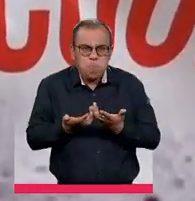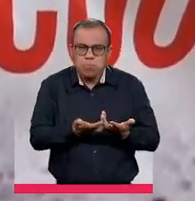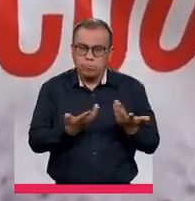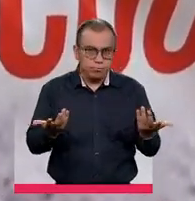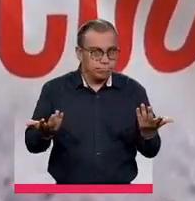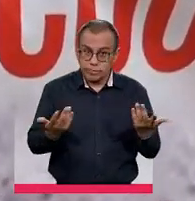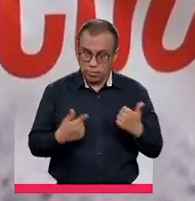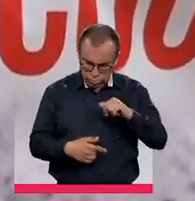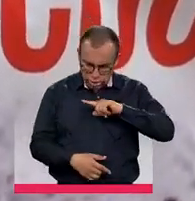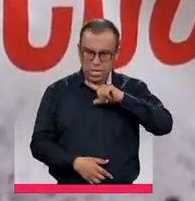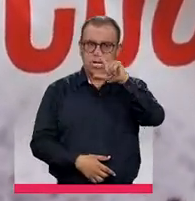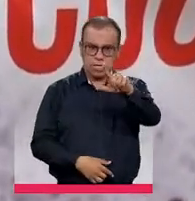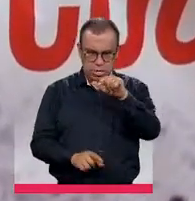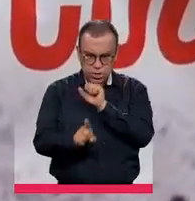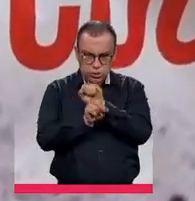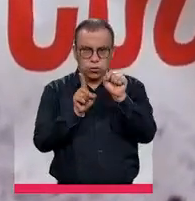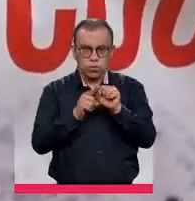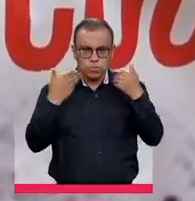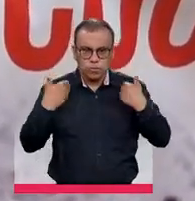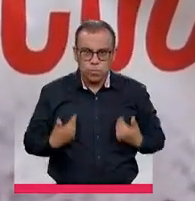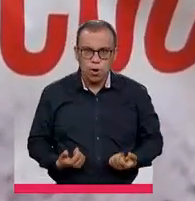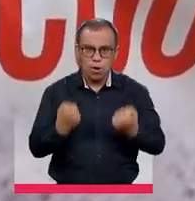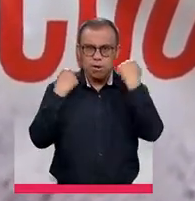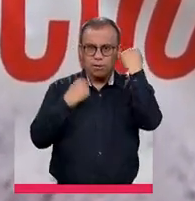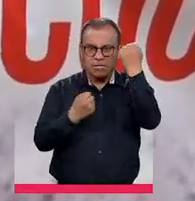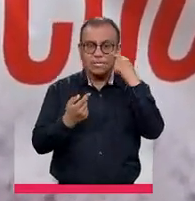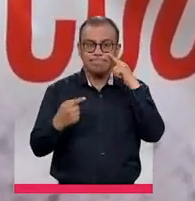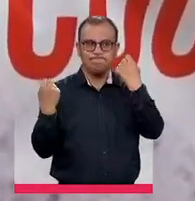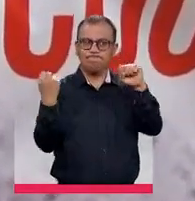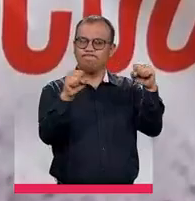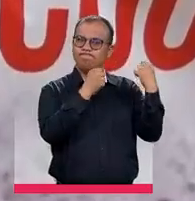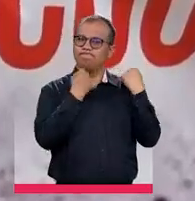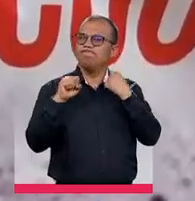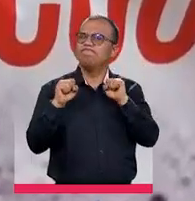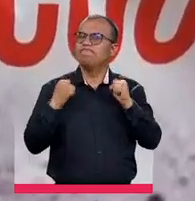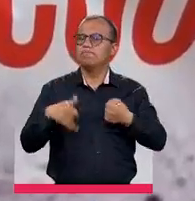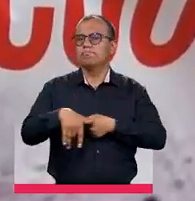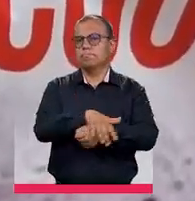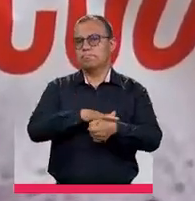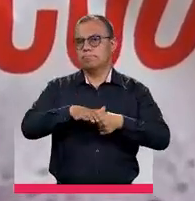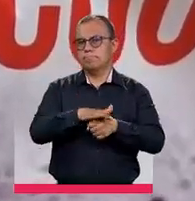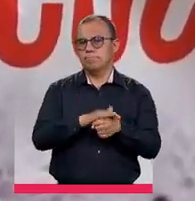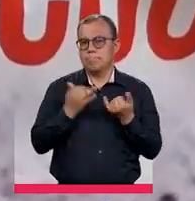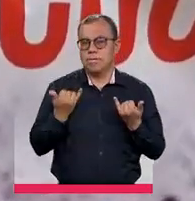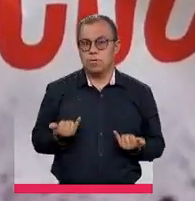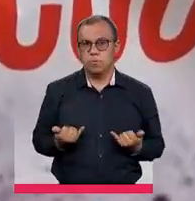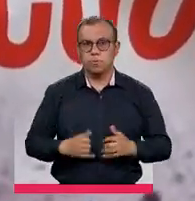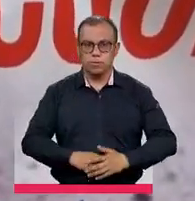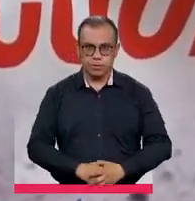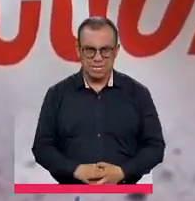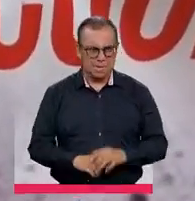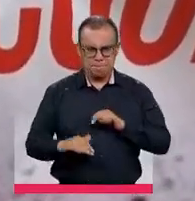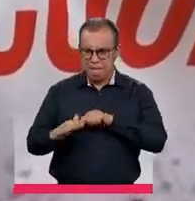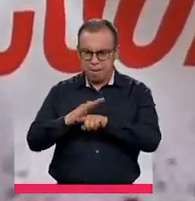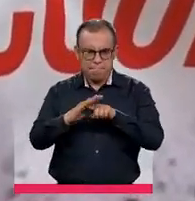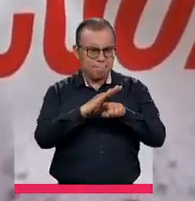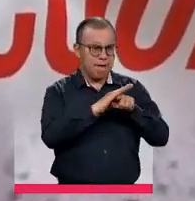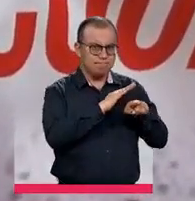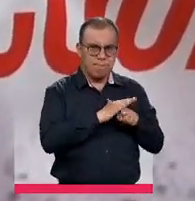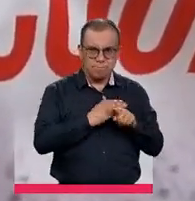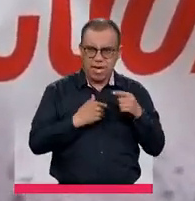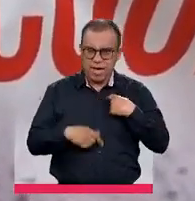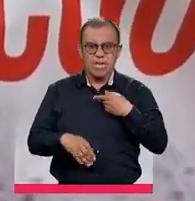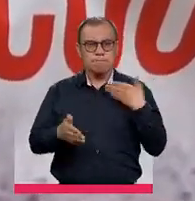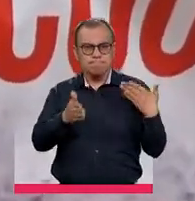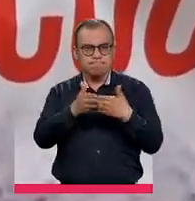realmente nosotros como líderes sociales, como líderes sindicales, estamos preocupados por este tipo de matanza y amenazas